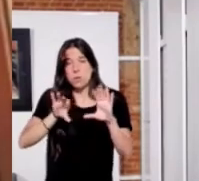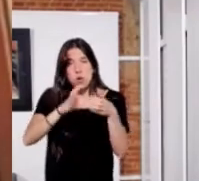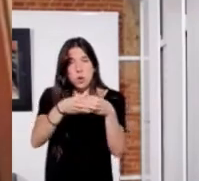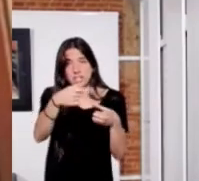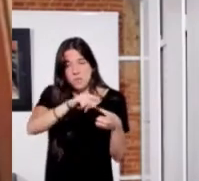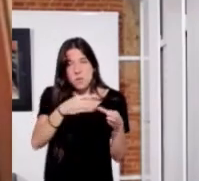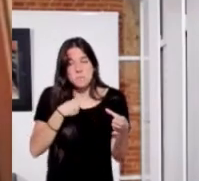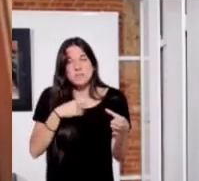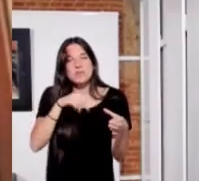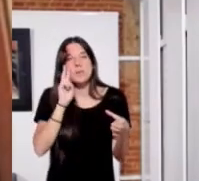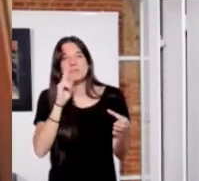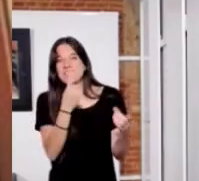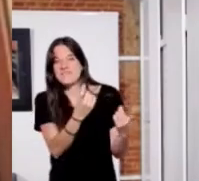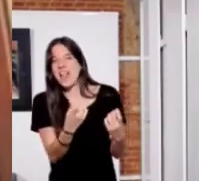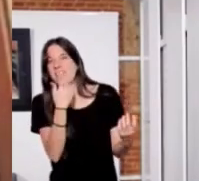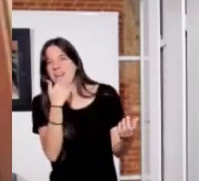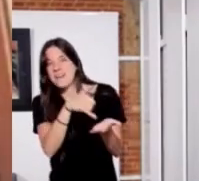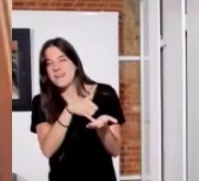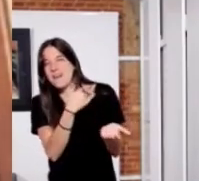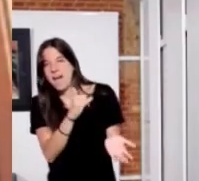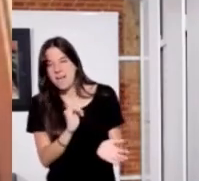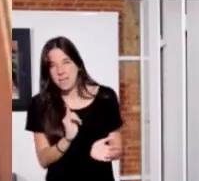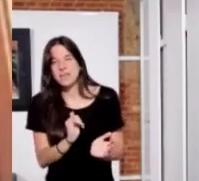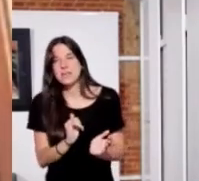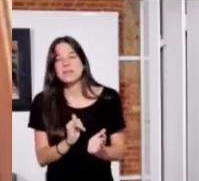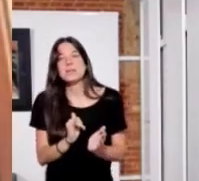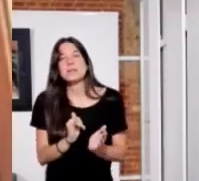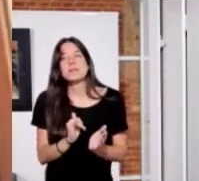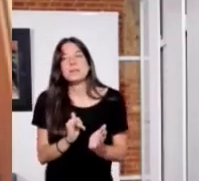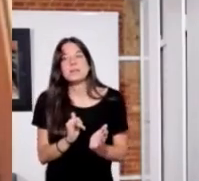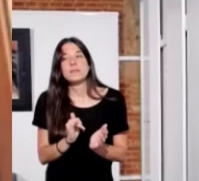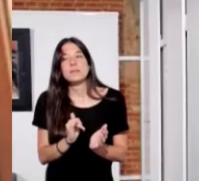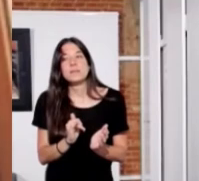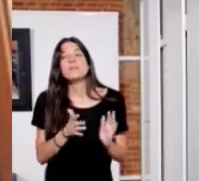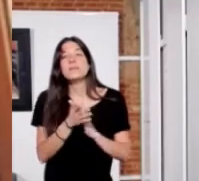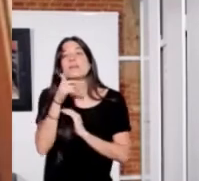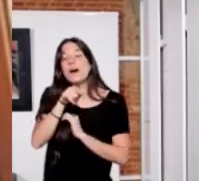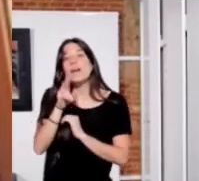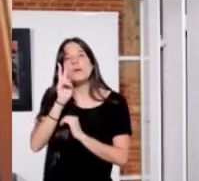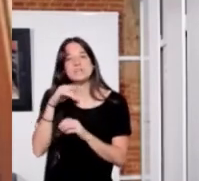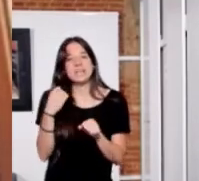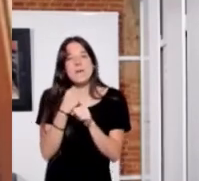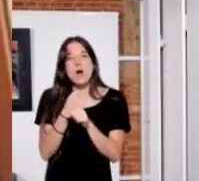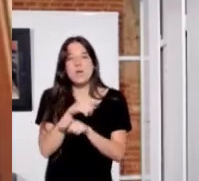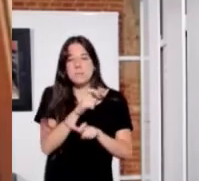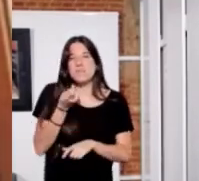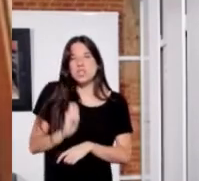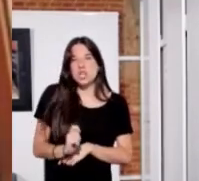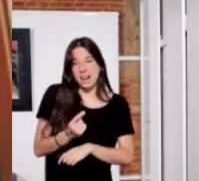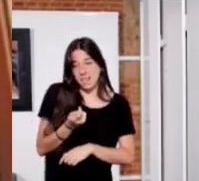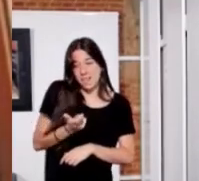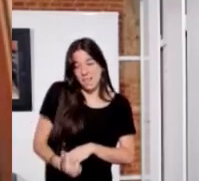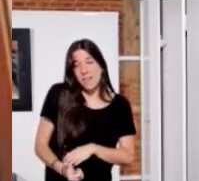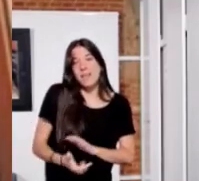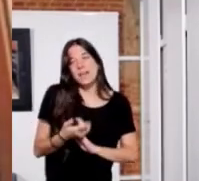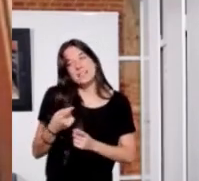que hay insuficiencias, ¿no? Sin que se suplanten los trabajos del profesional asalariado con este voluntariado